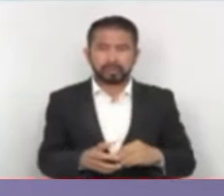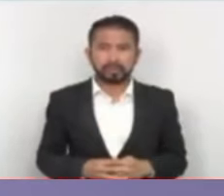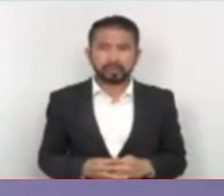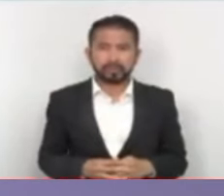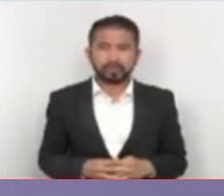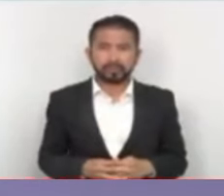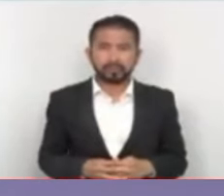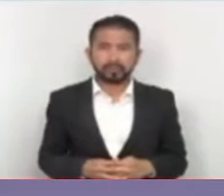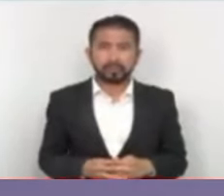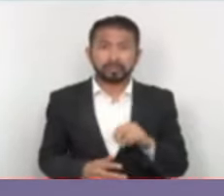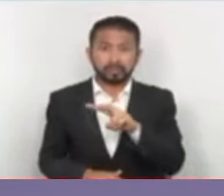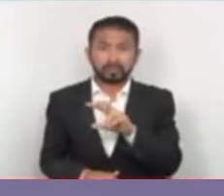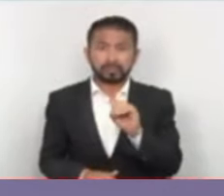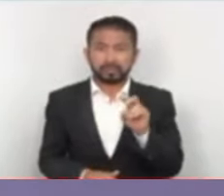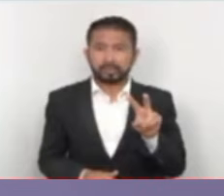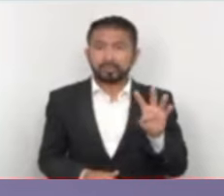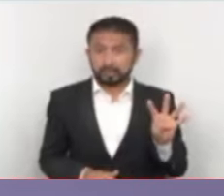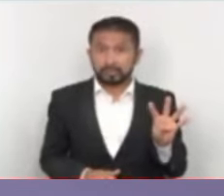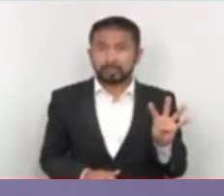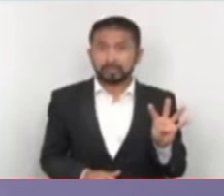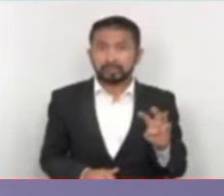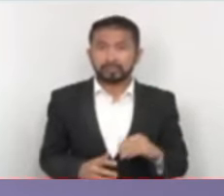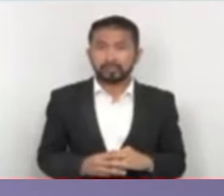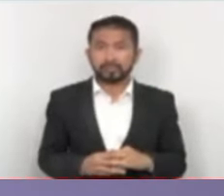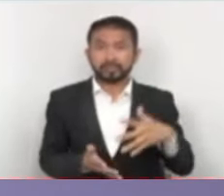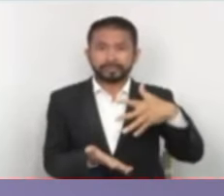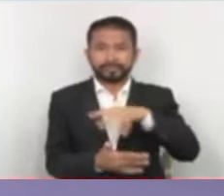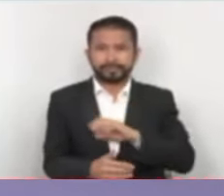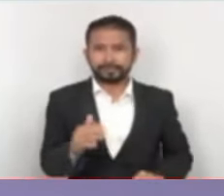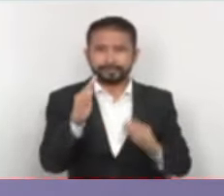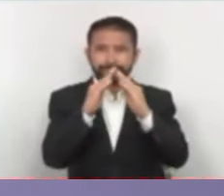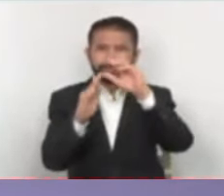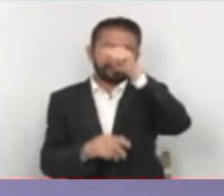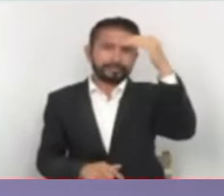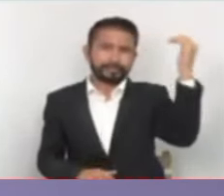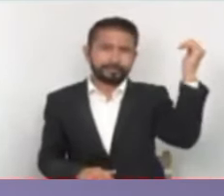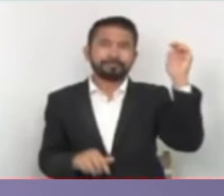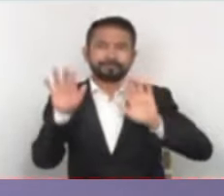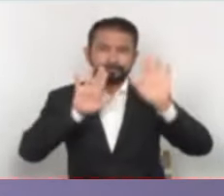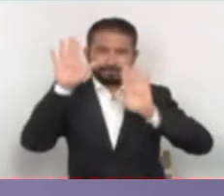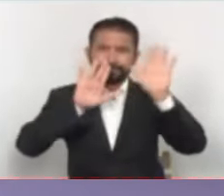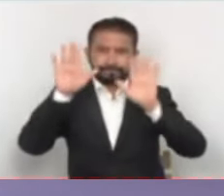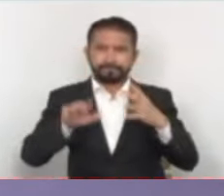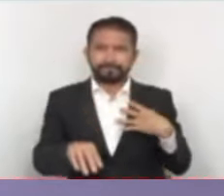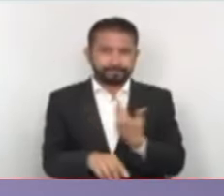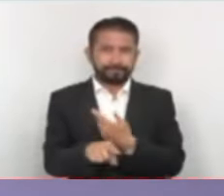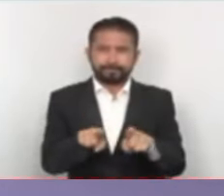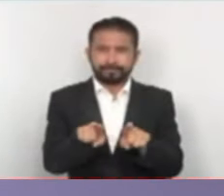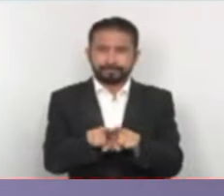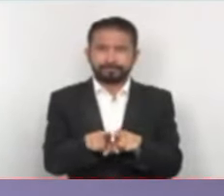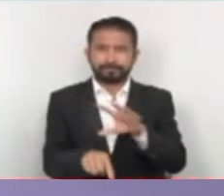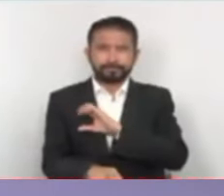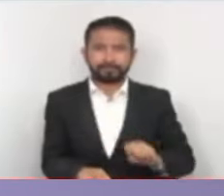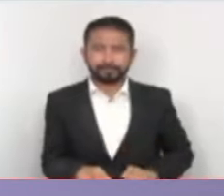Sí. Y en el 2024, la diáspora participó, nuestros hermanos salvadoreños que viven en el